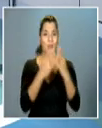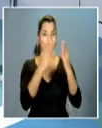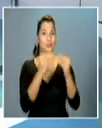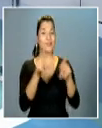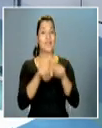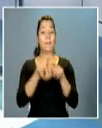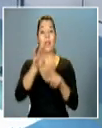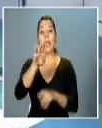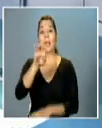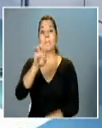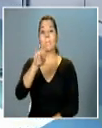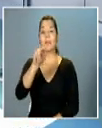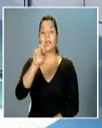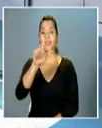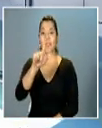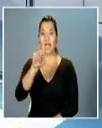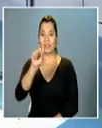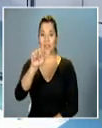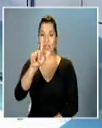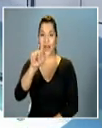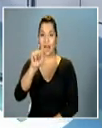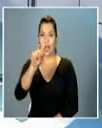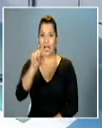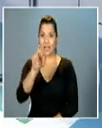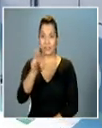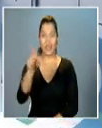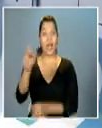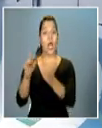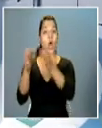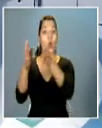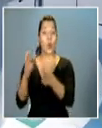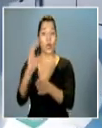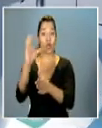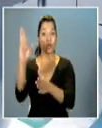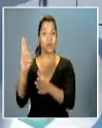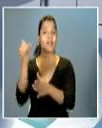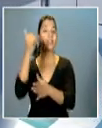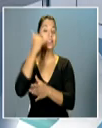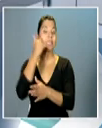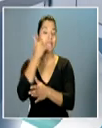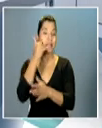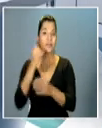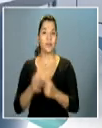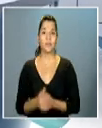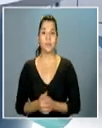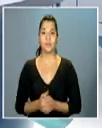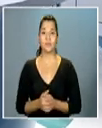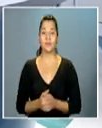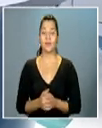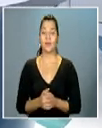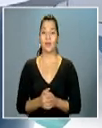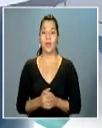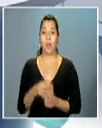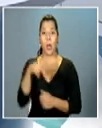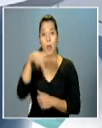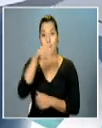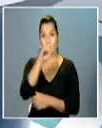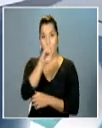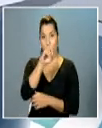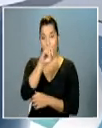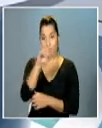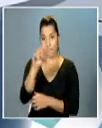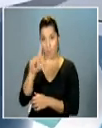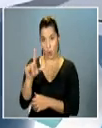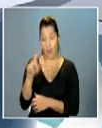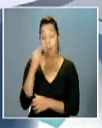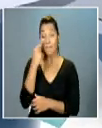Bernal Salazar, juez de la República, que nos acompaña vía telefónica. Don Paul, veamos entre